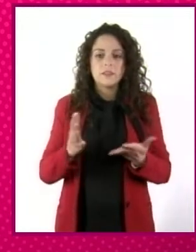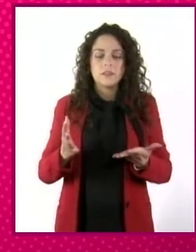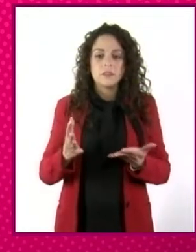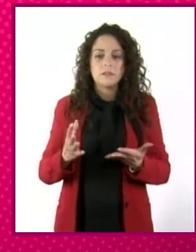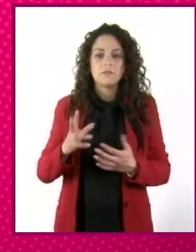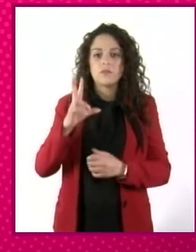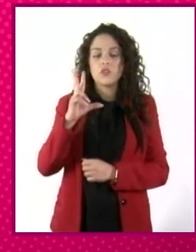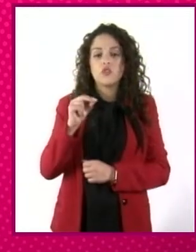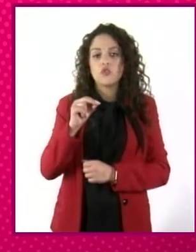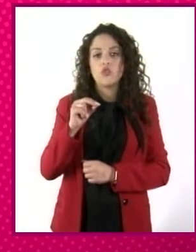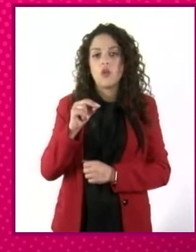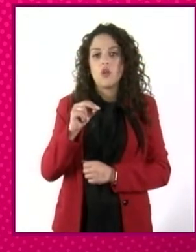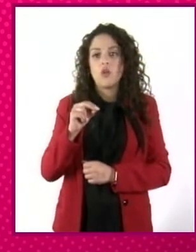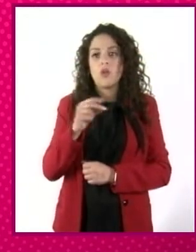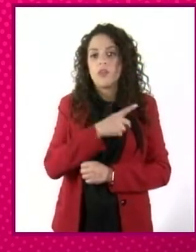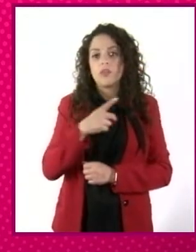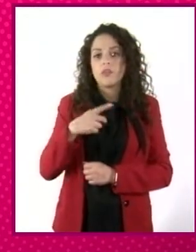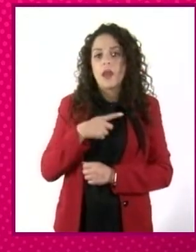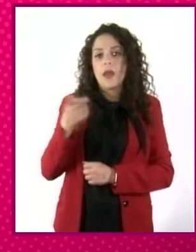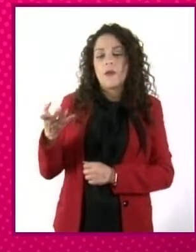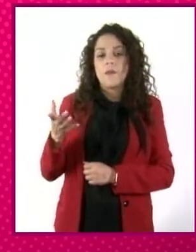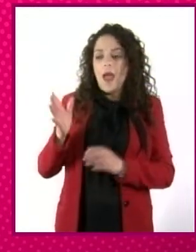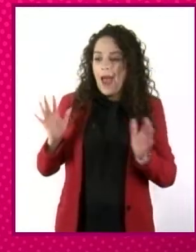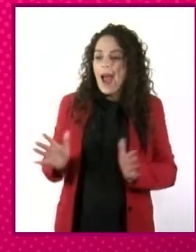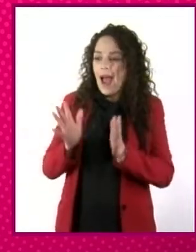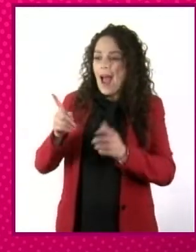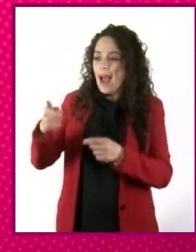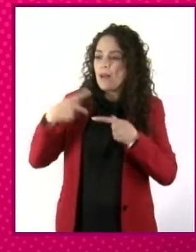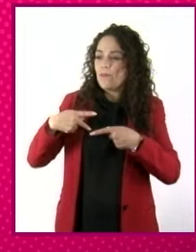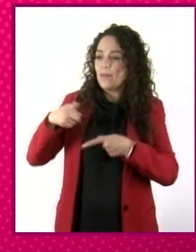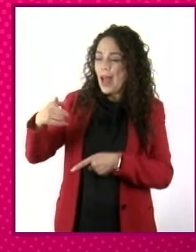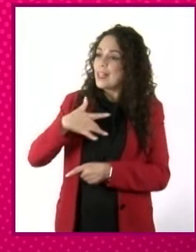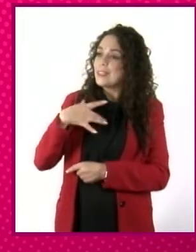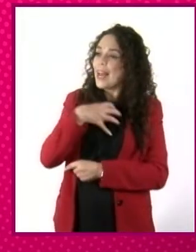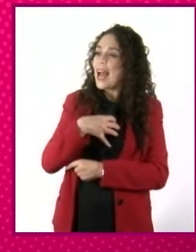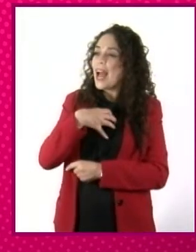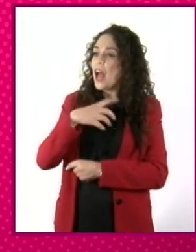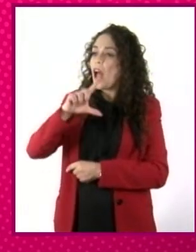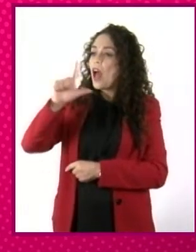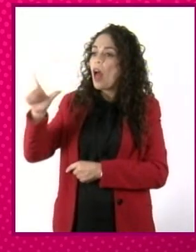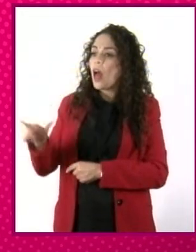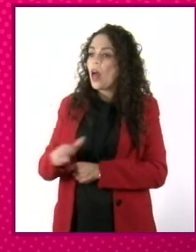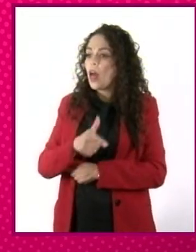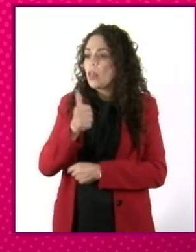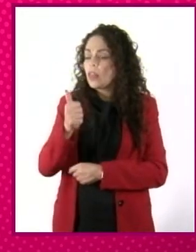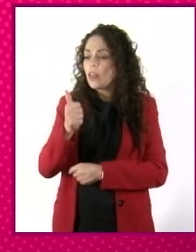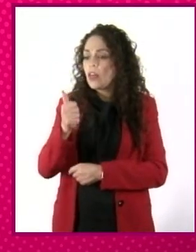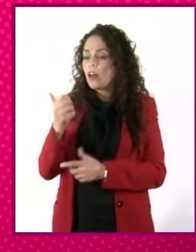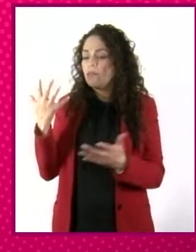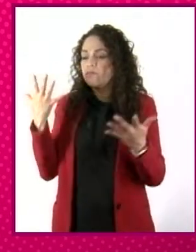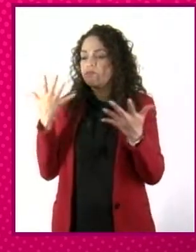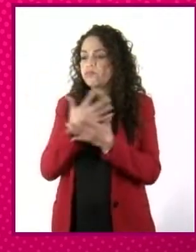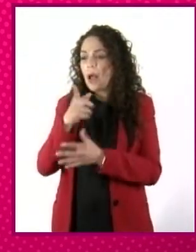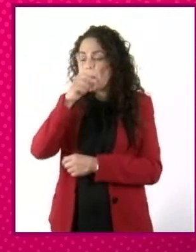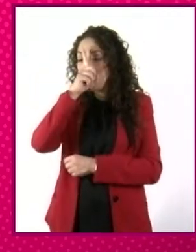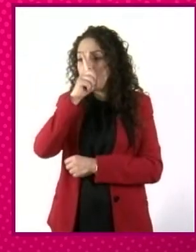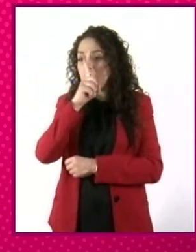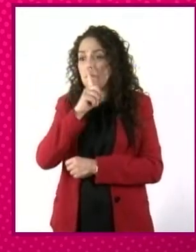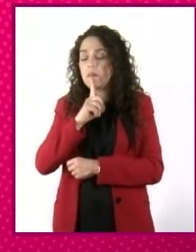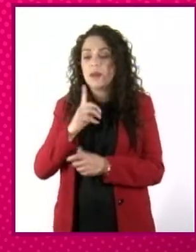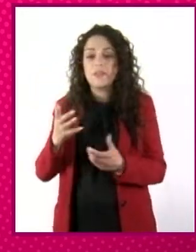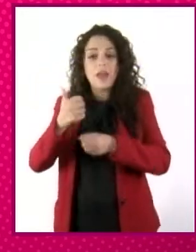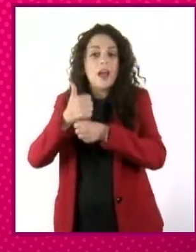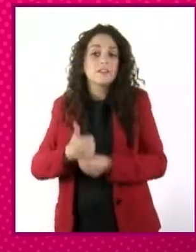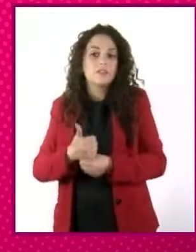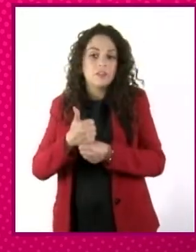falsas expectativas a la otra persona, con si quiero romper la relación, ¿ya? Transparentarle a la